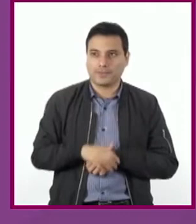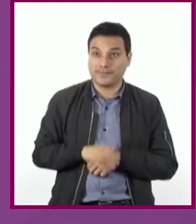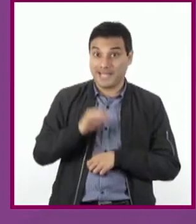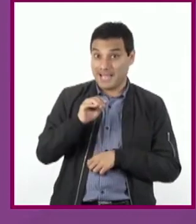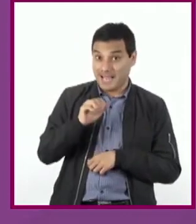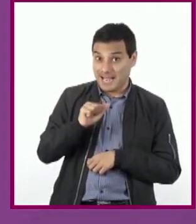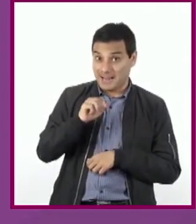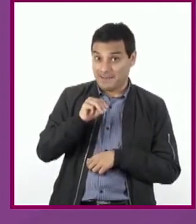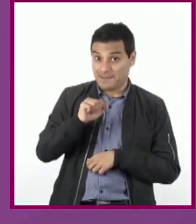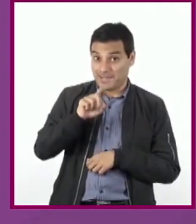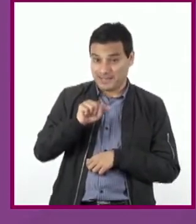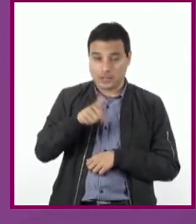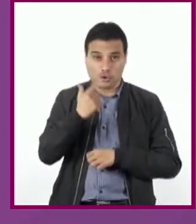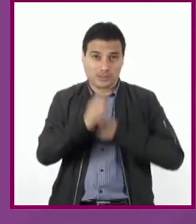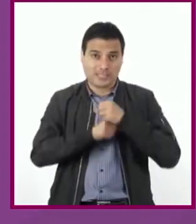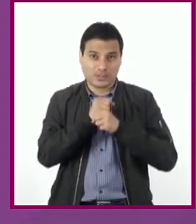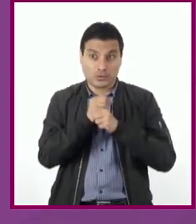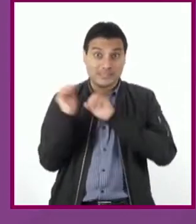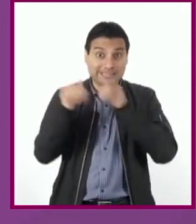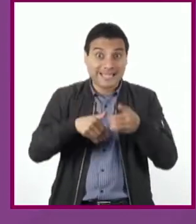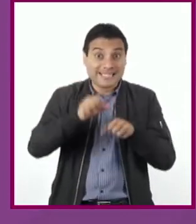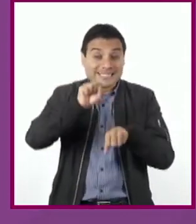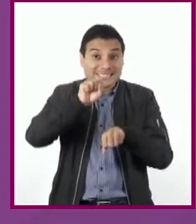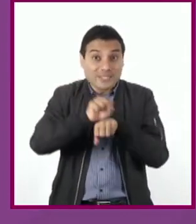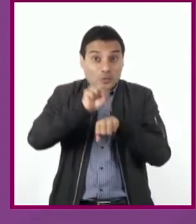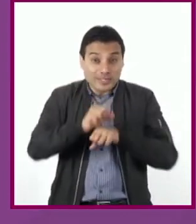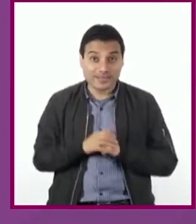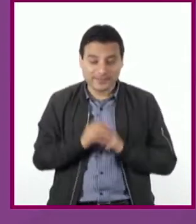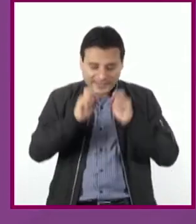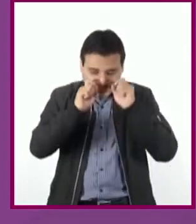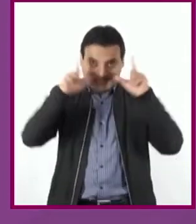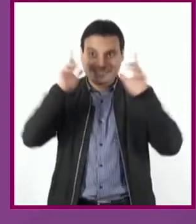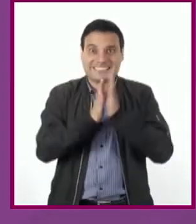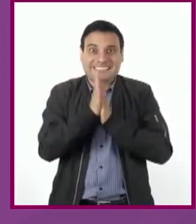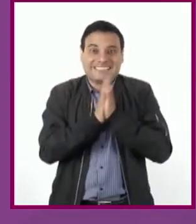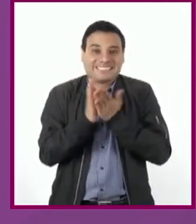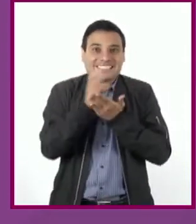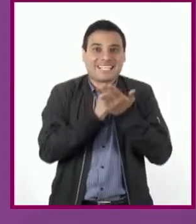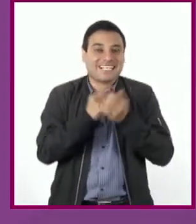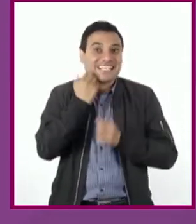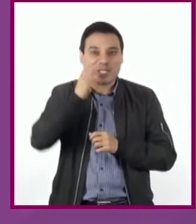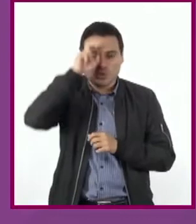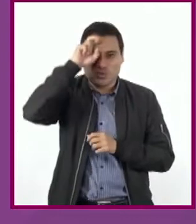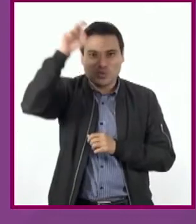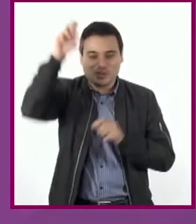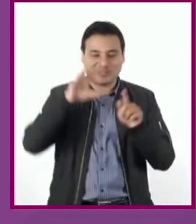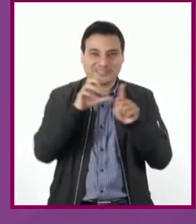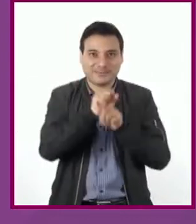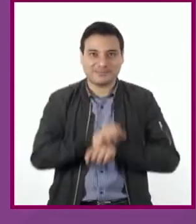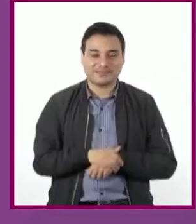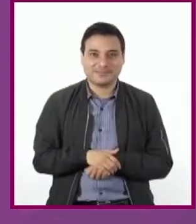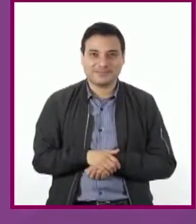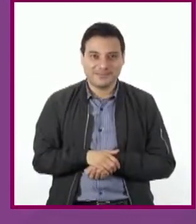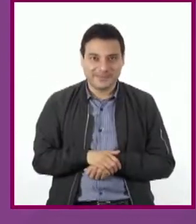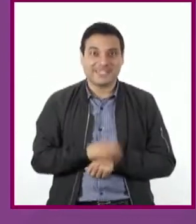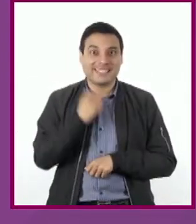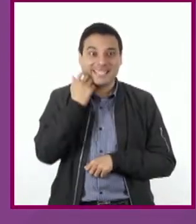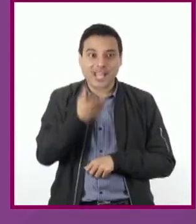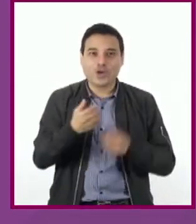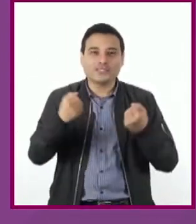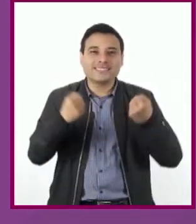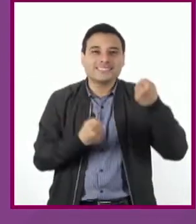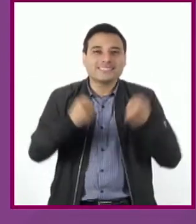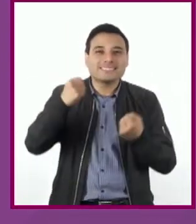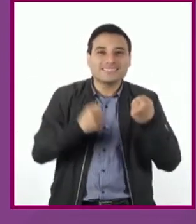12 años. Acaba de entrar a la secundaria y despierta con ganas de que sus sueños sean reales. Manejar la Vía